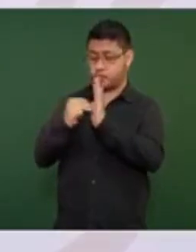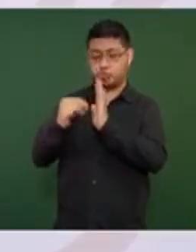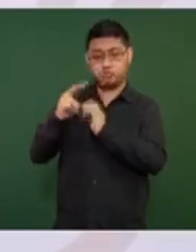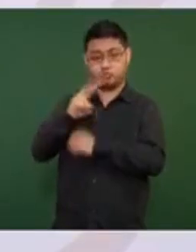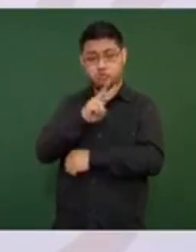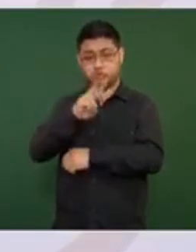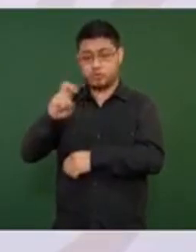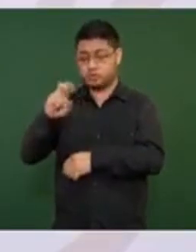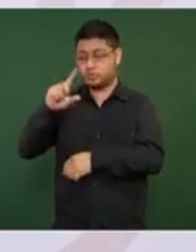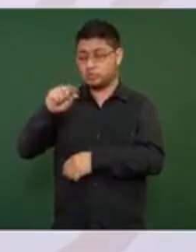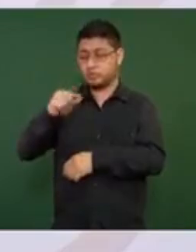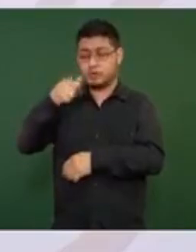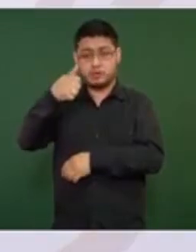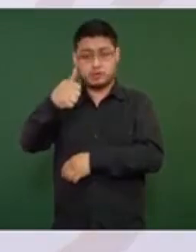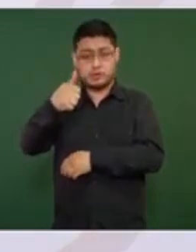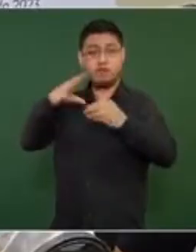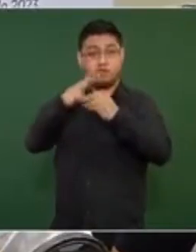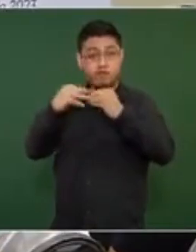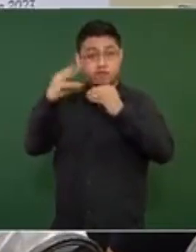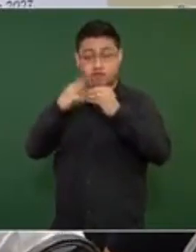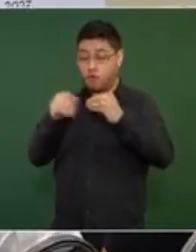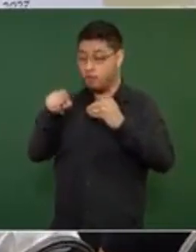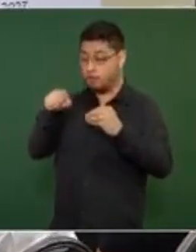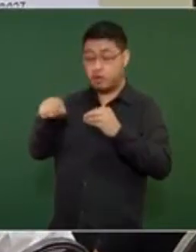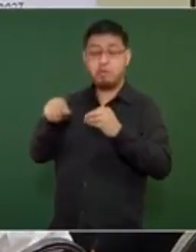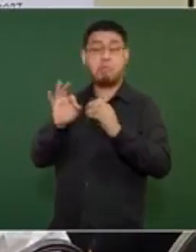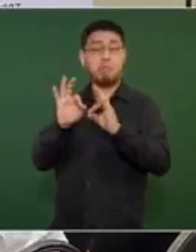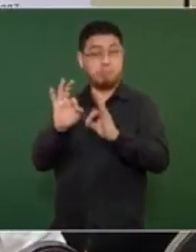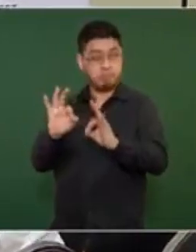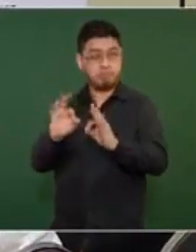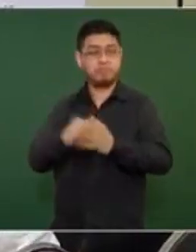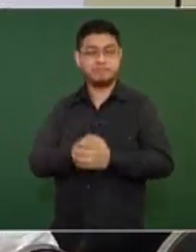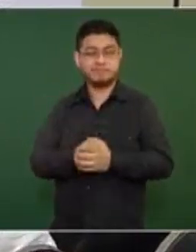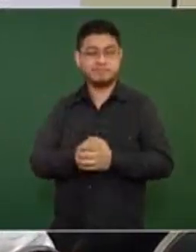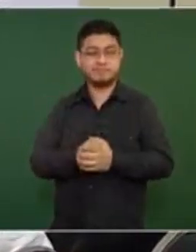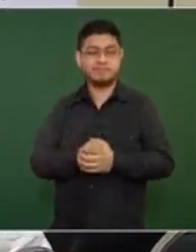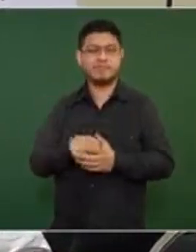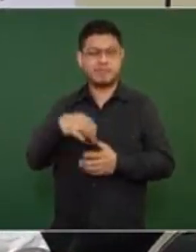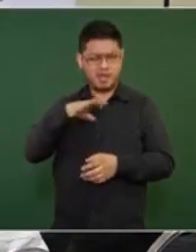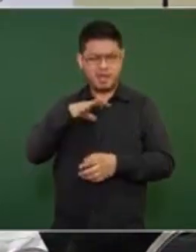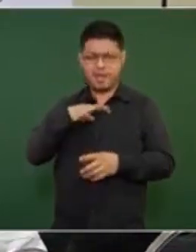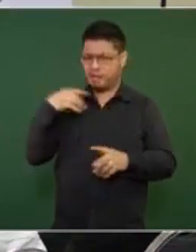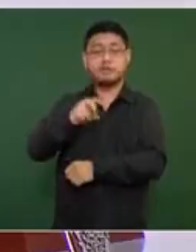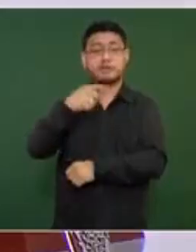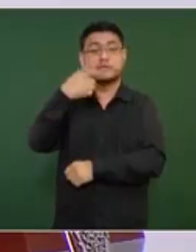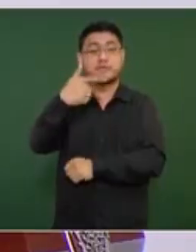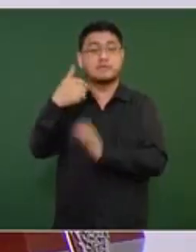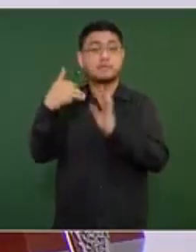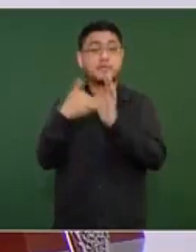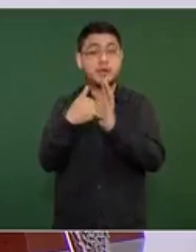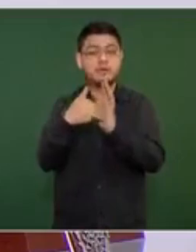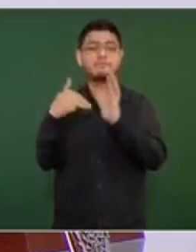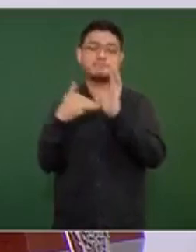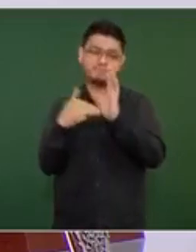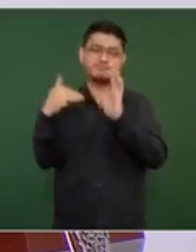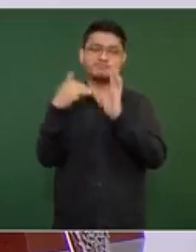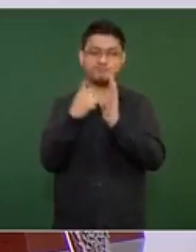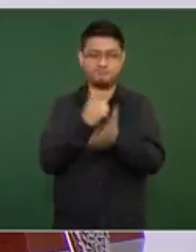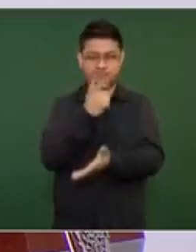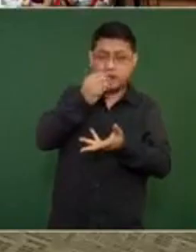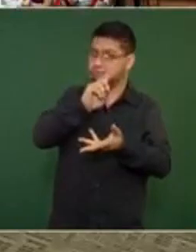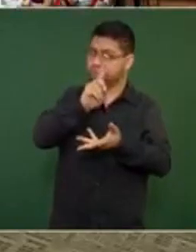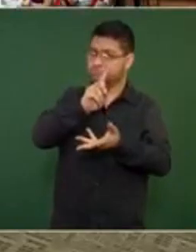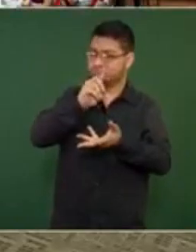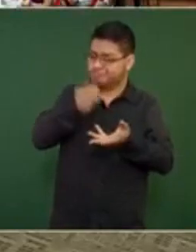Desde Campeche, concluyó con un llamado a seguir trabajando juntos para construir una sociedad más justa y equitativa